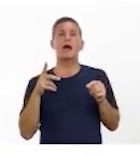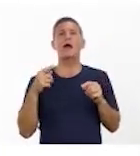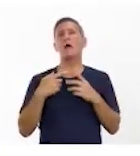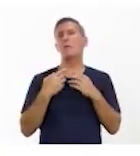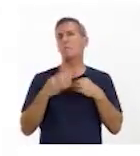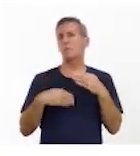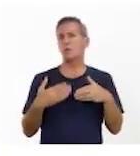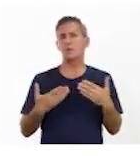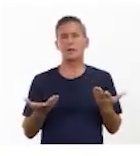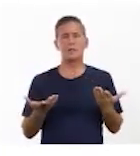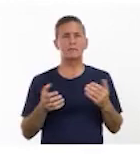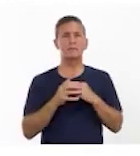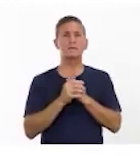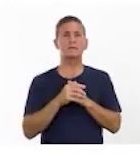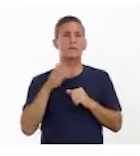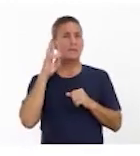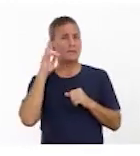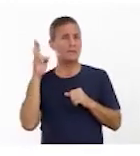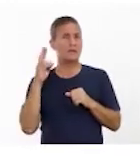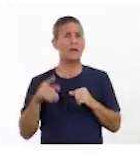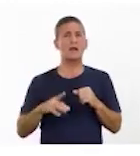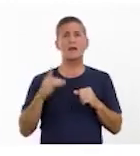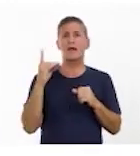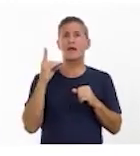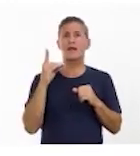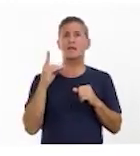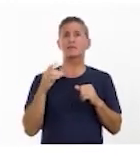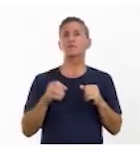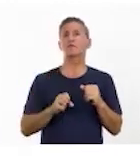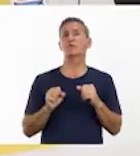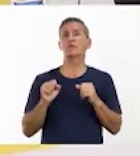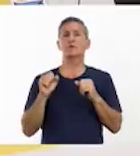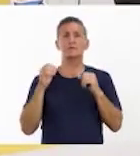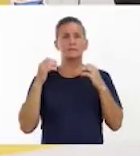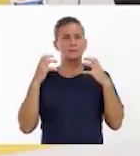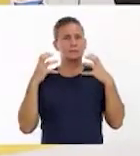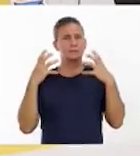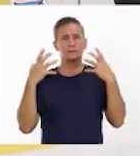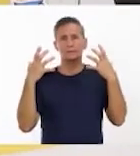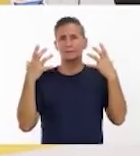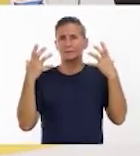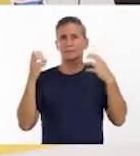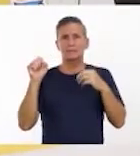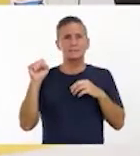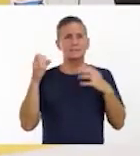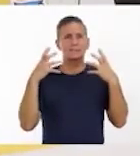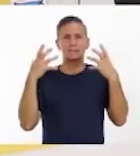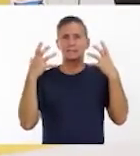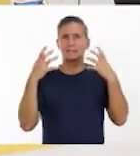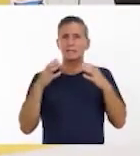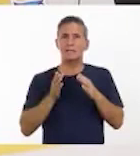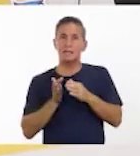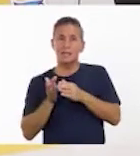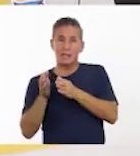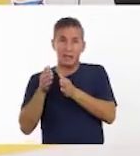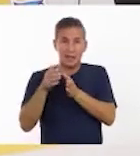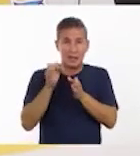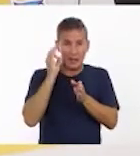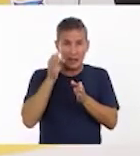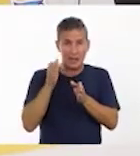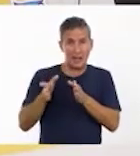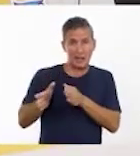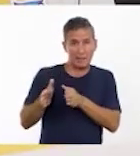resolución de ejercicios y problemas. Aquí recordar que las disoluciones saturadas son aquellas que se ubican en la